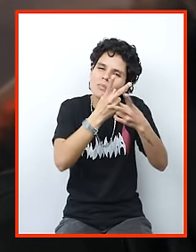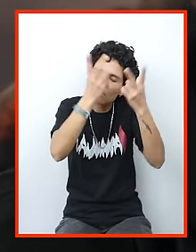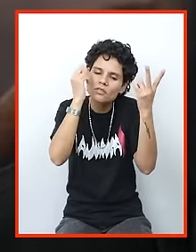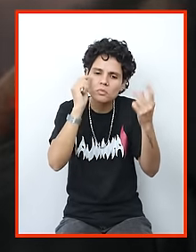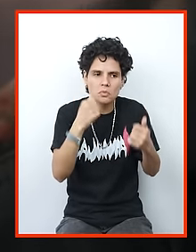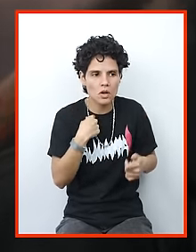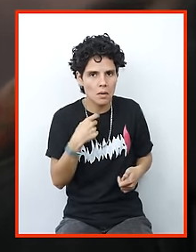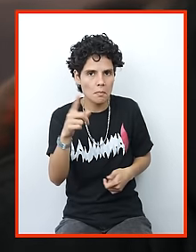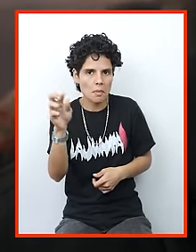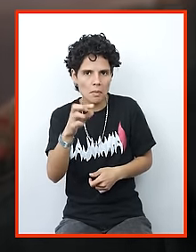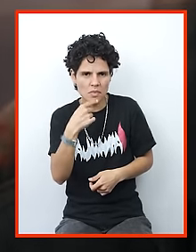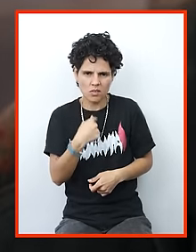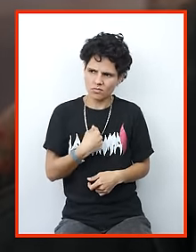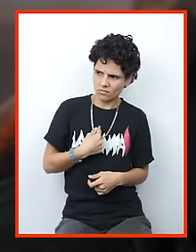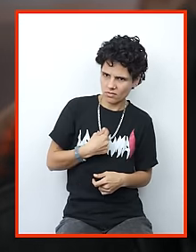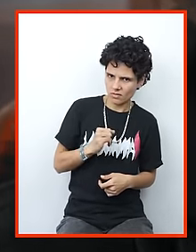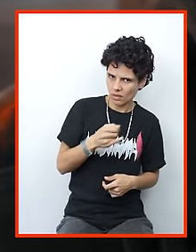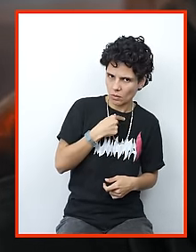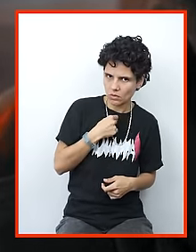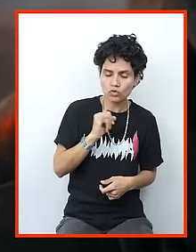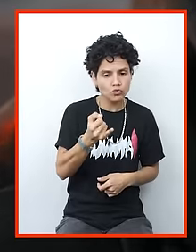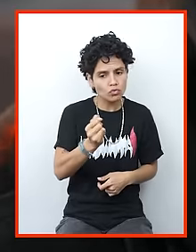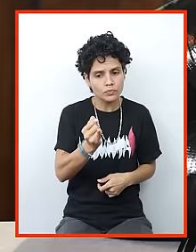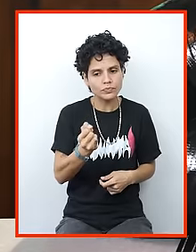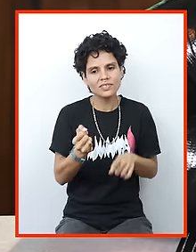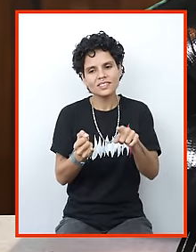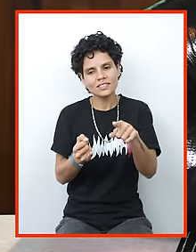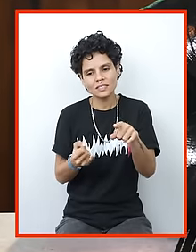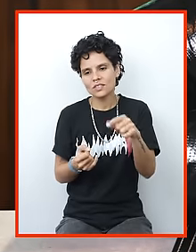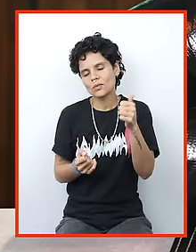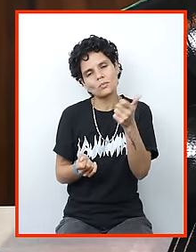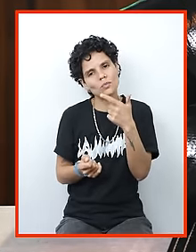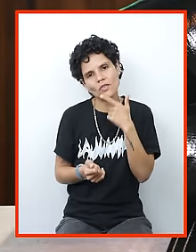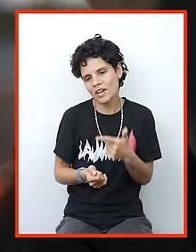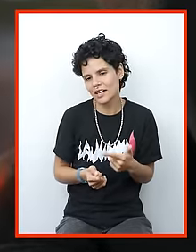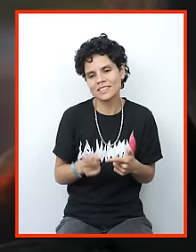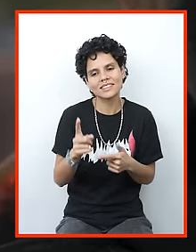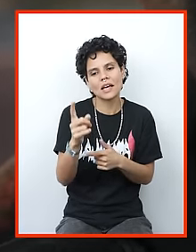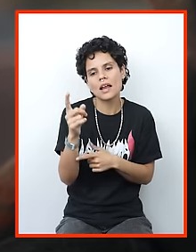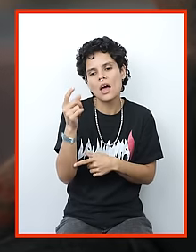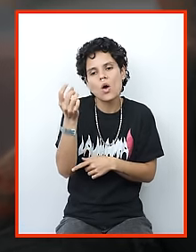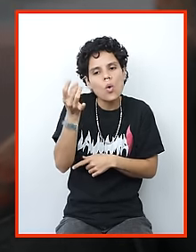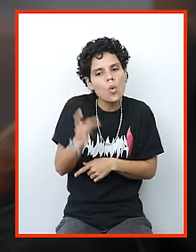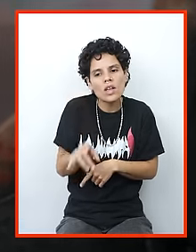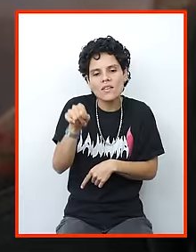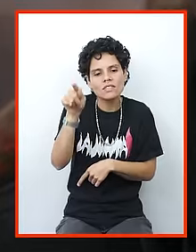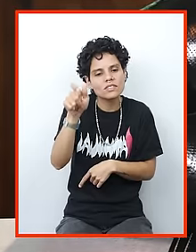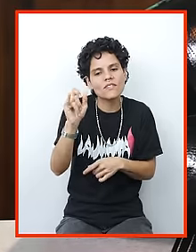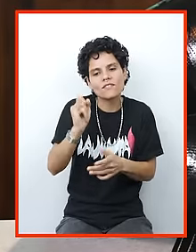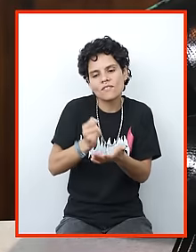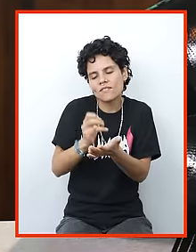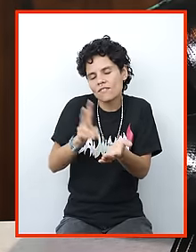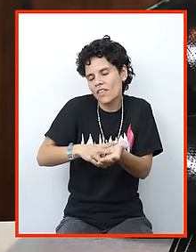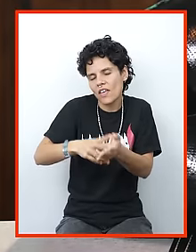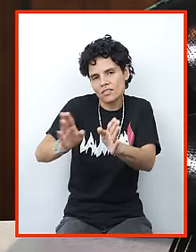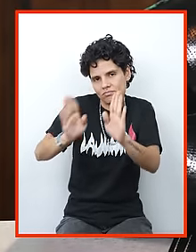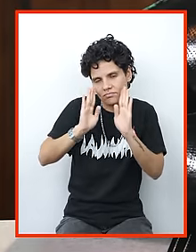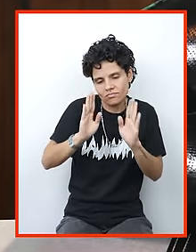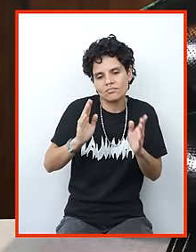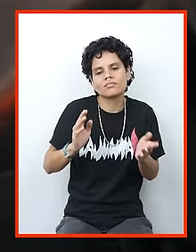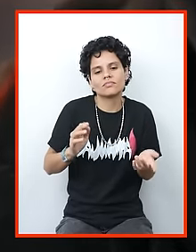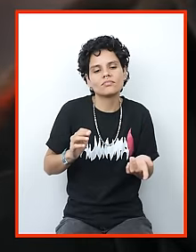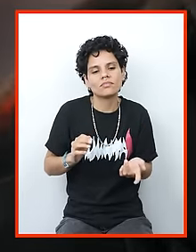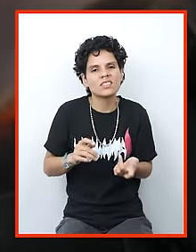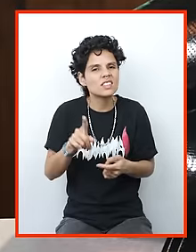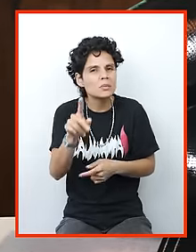¿te gustó? Me dijo, sí, está buena, loco, me dijo. Y yo así como, ay, ya, bacán. Y como que eso fue bacán, pero esa es la única vez que él escuchó algo. Así. O sea, te despartiendo y